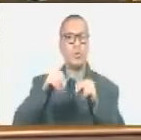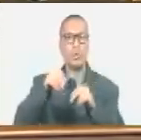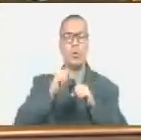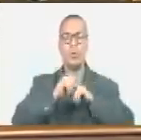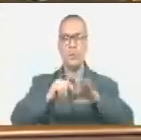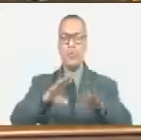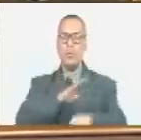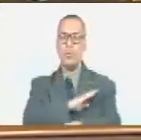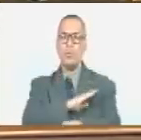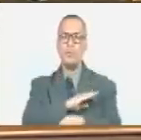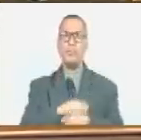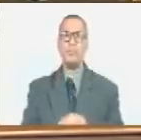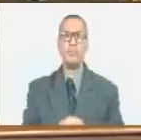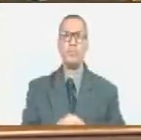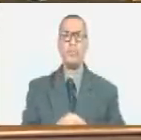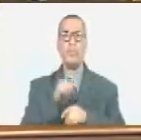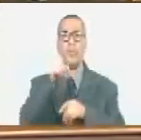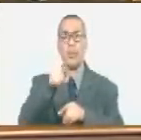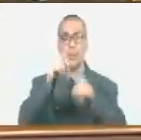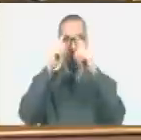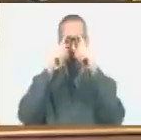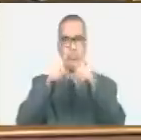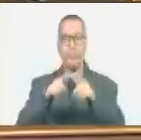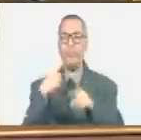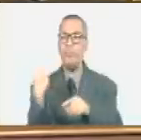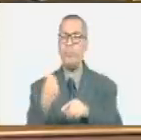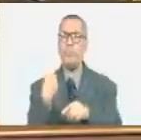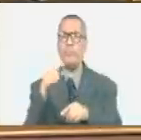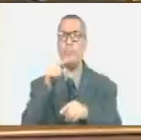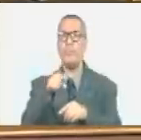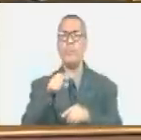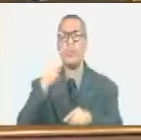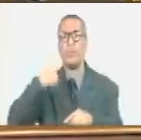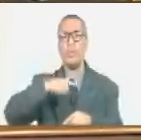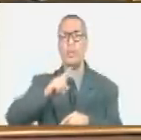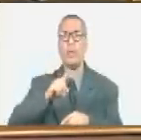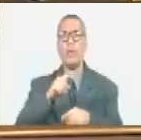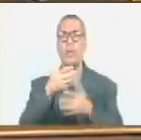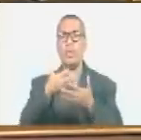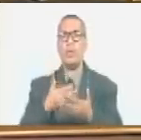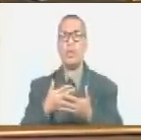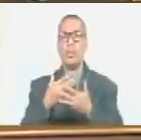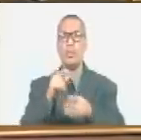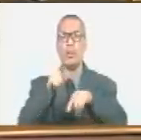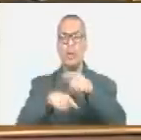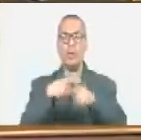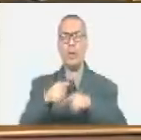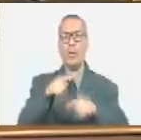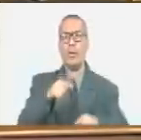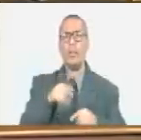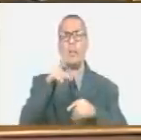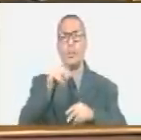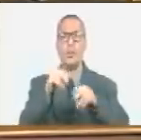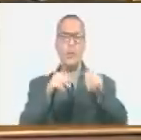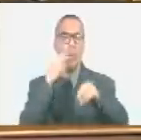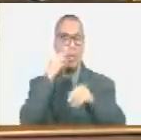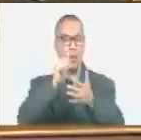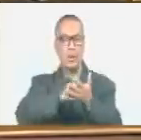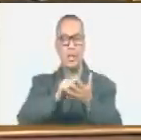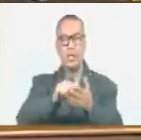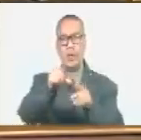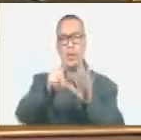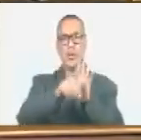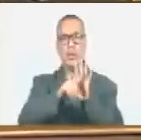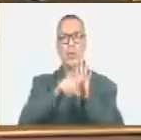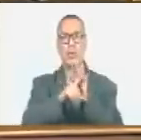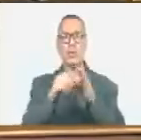de dominio. Contra esta sentencia solo procede el recurso de apelación en los términos previstos en esta